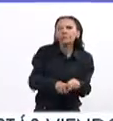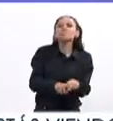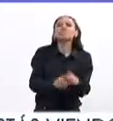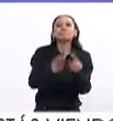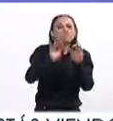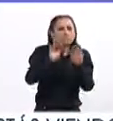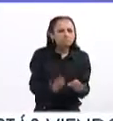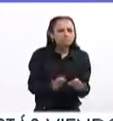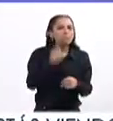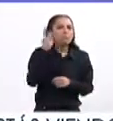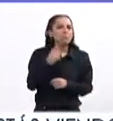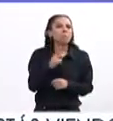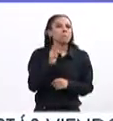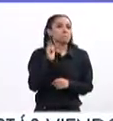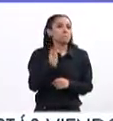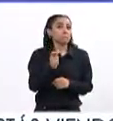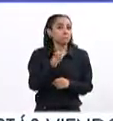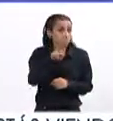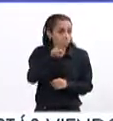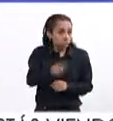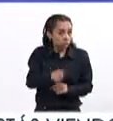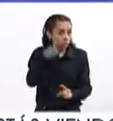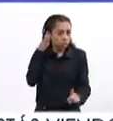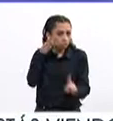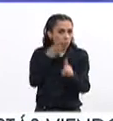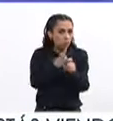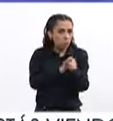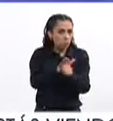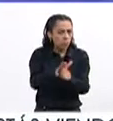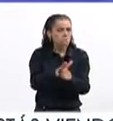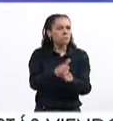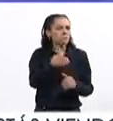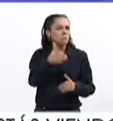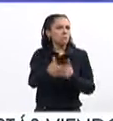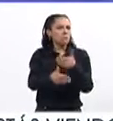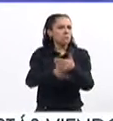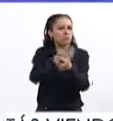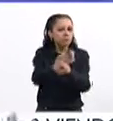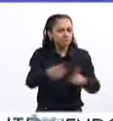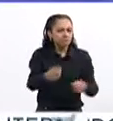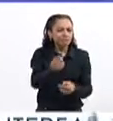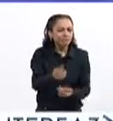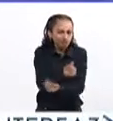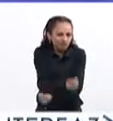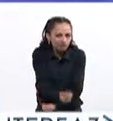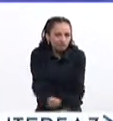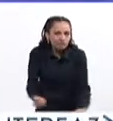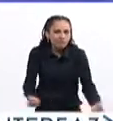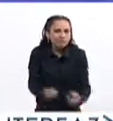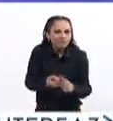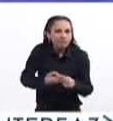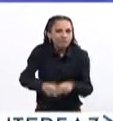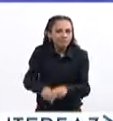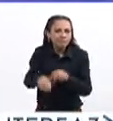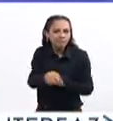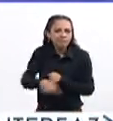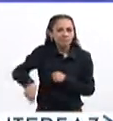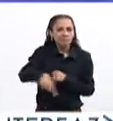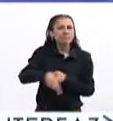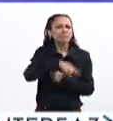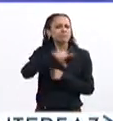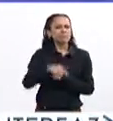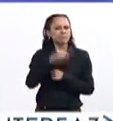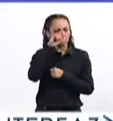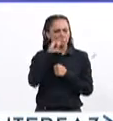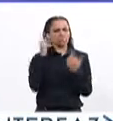a fortalecer de forma directa este desarrollo en estos jóvenes, y cuáles son las vulnerabilidades